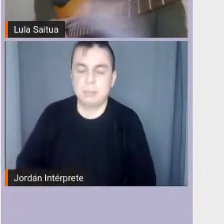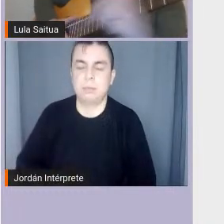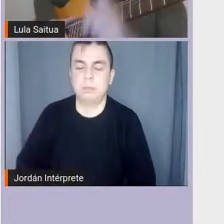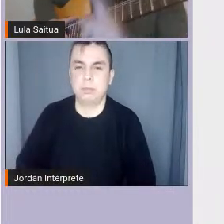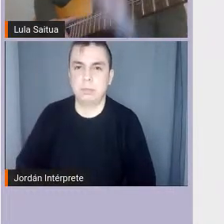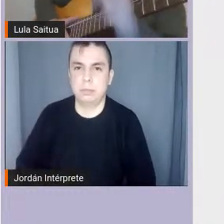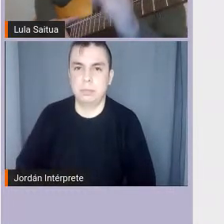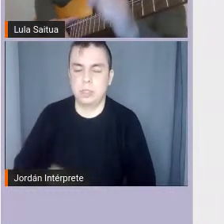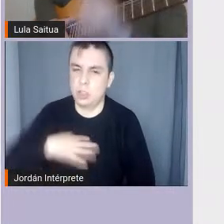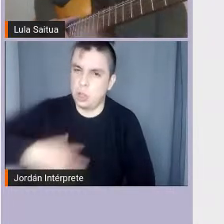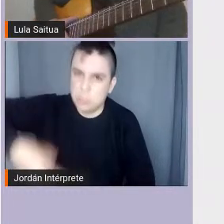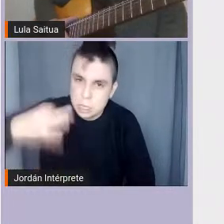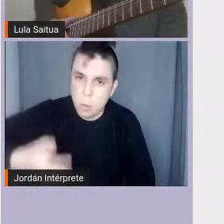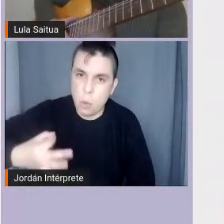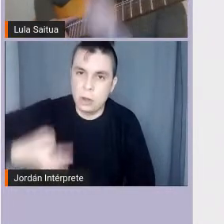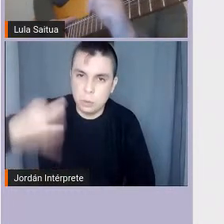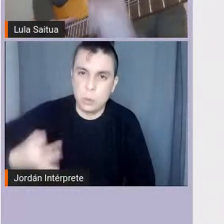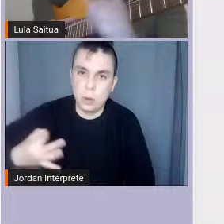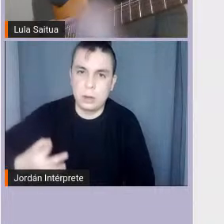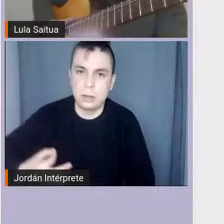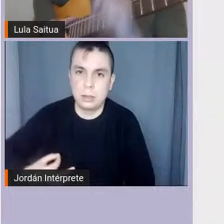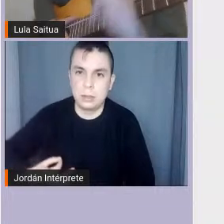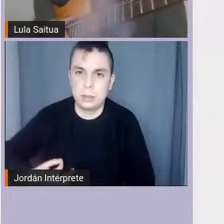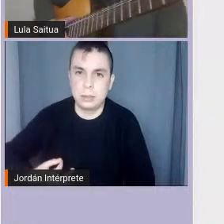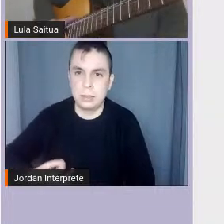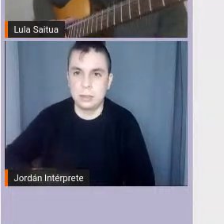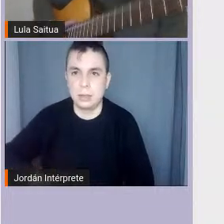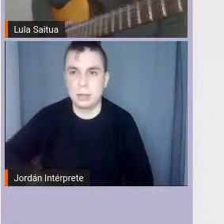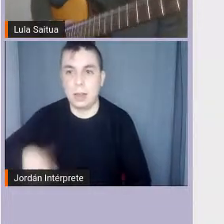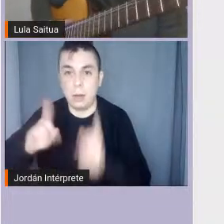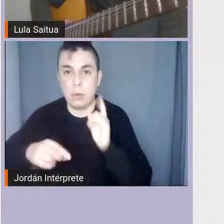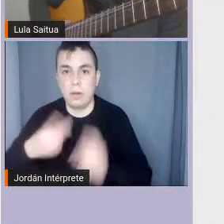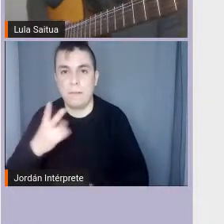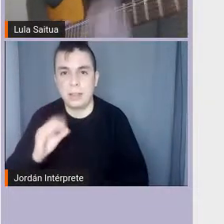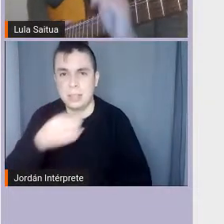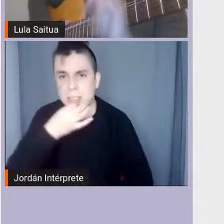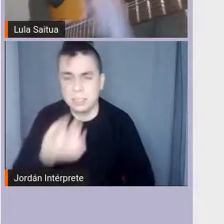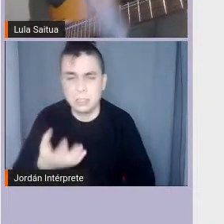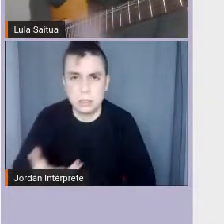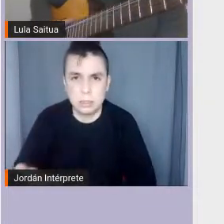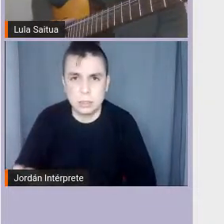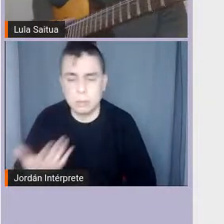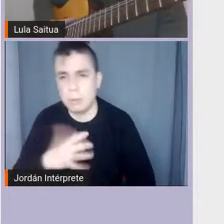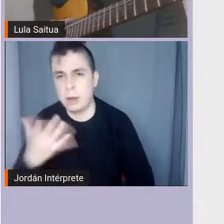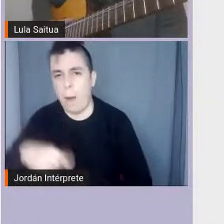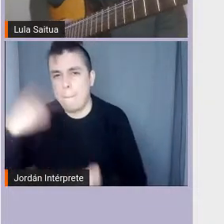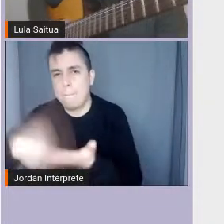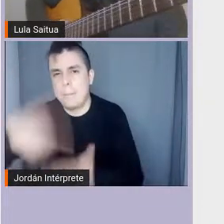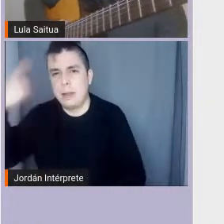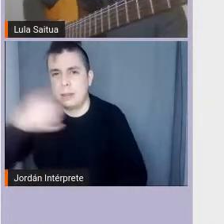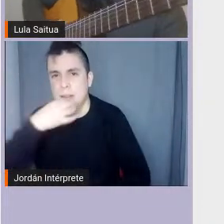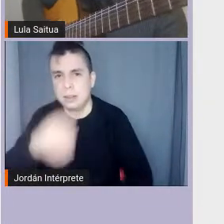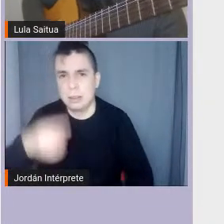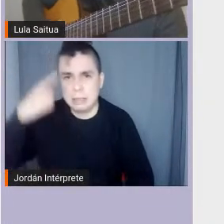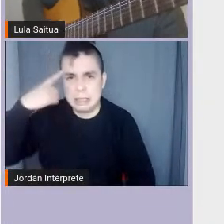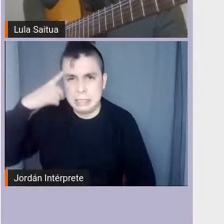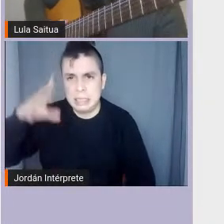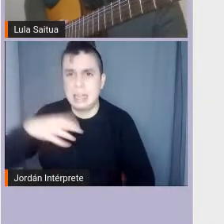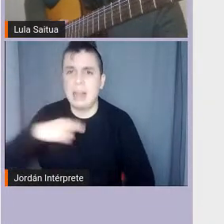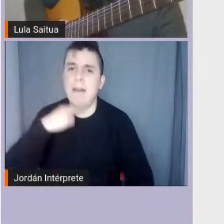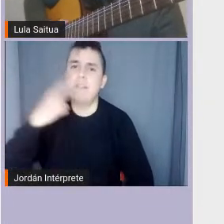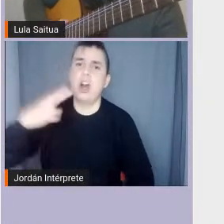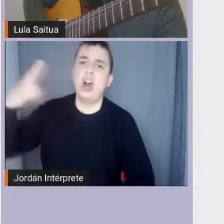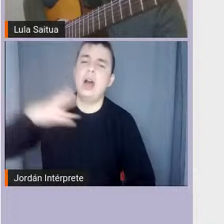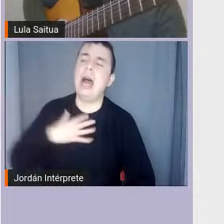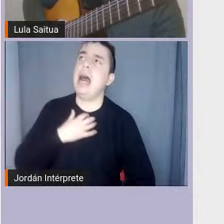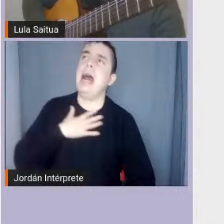Estoy segura, segura, que hay como 20 diciendo... Hay como 1000 diciendo, esto está muy alto para